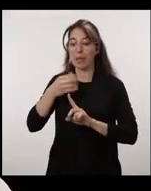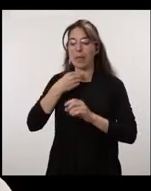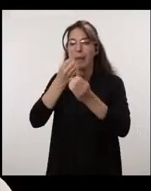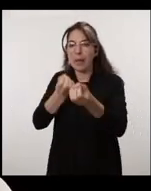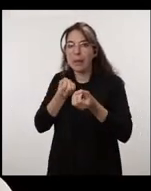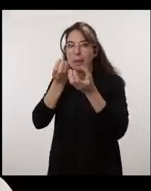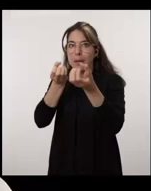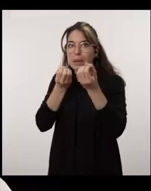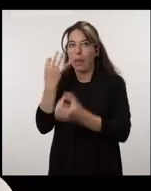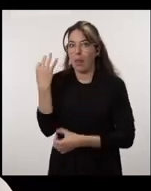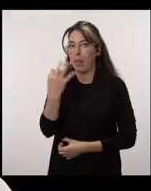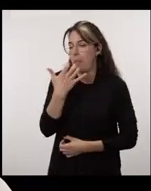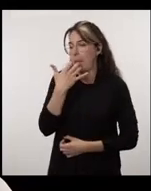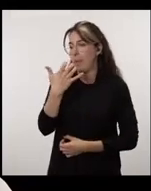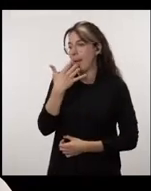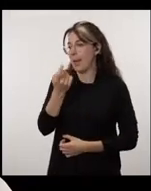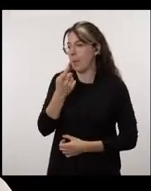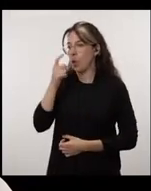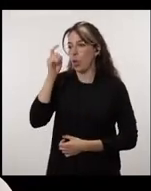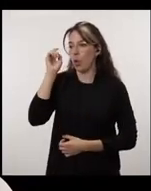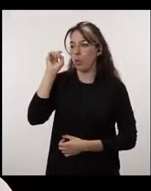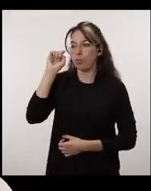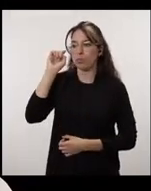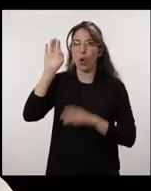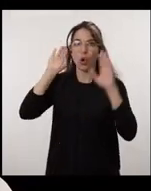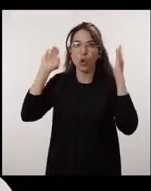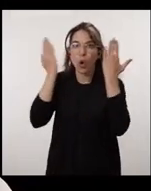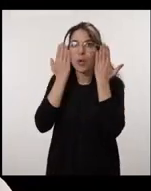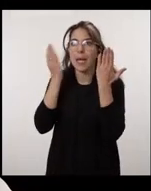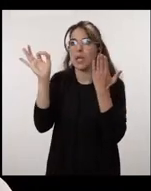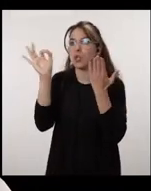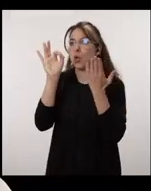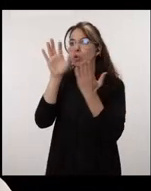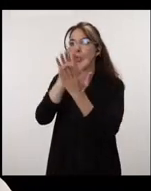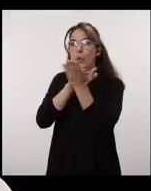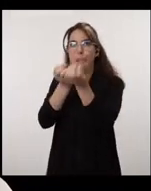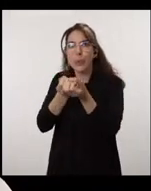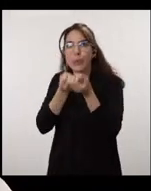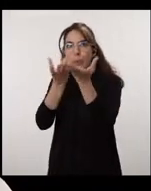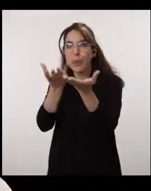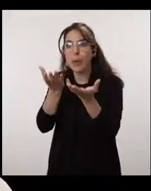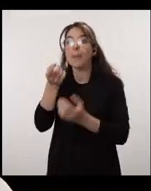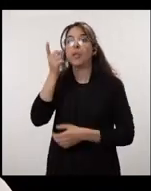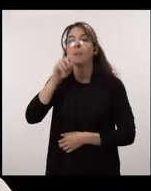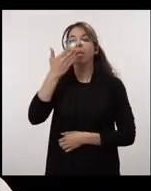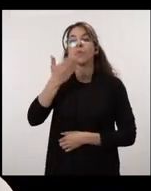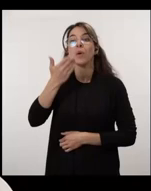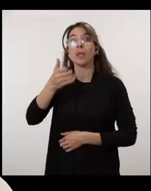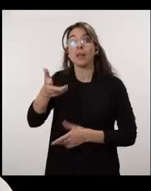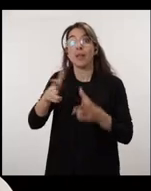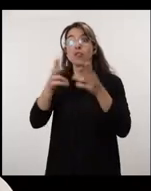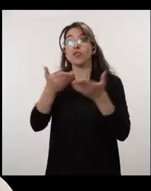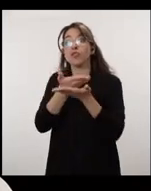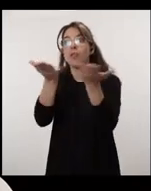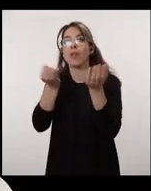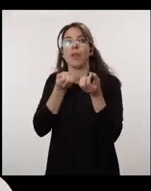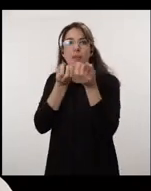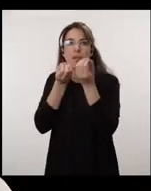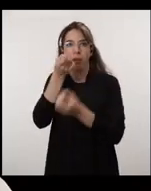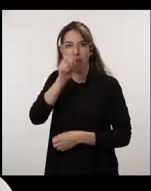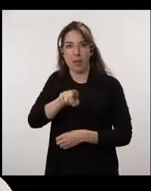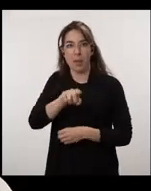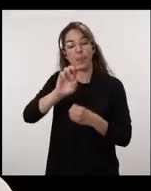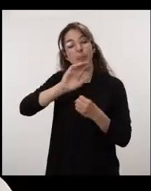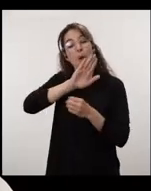publicaciones en otro tipo de actividades pero también es importante que sepan comunicar los a la sociedad y por último también vamos a